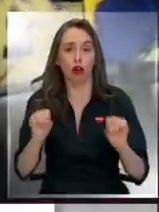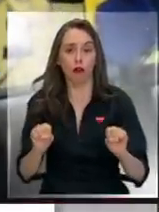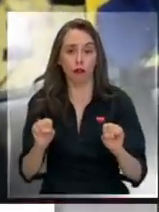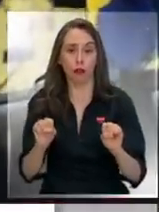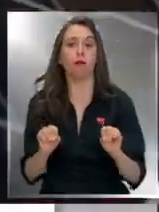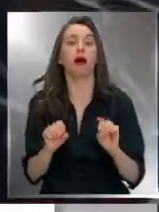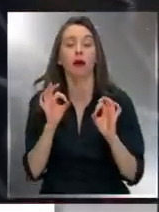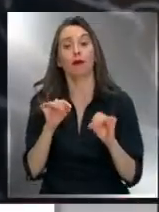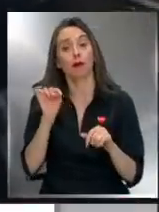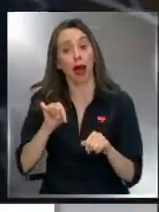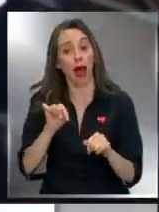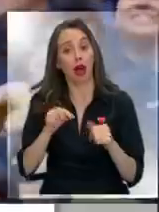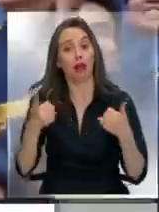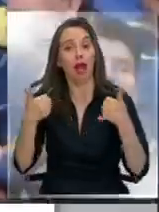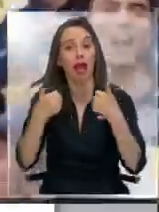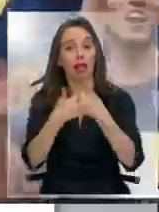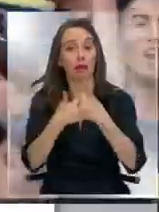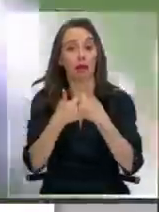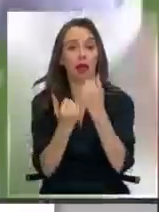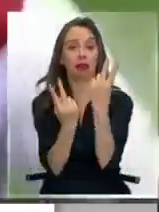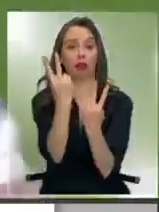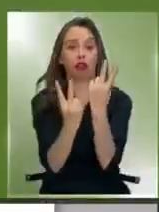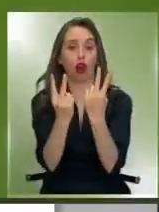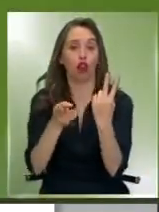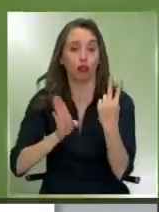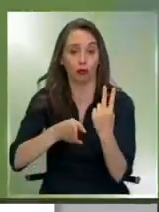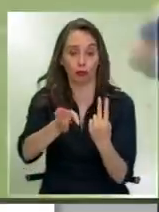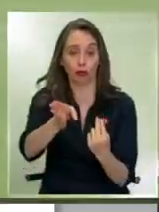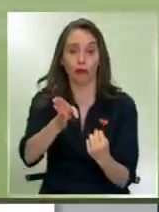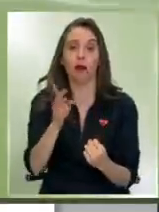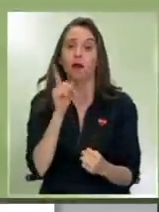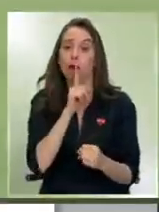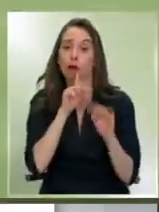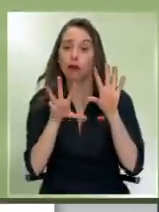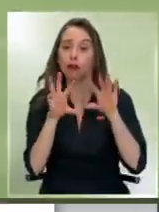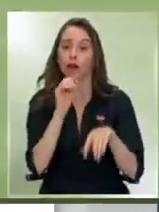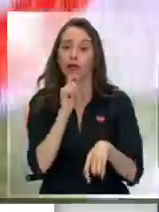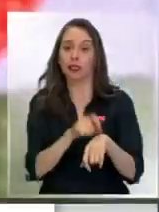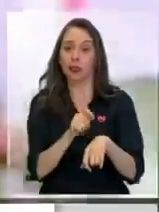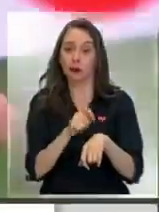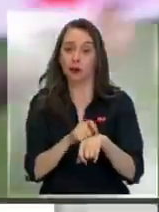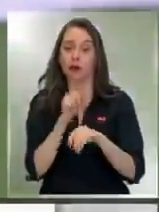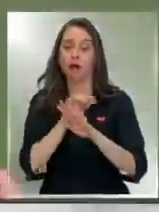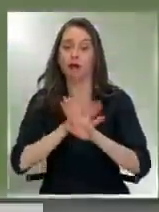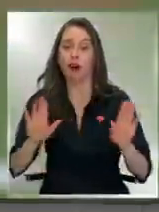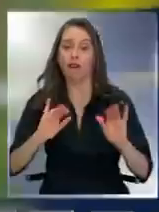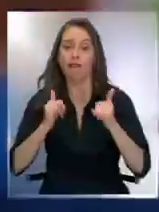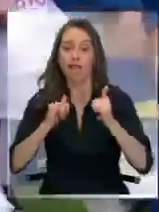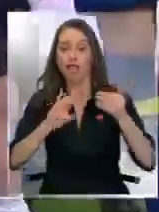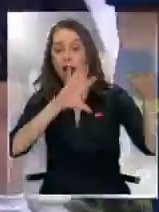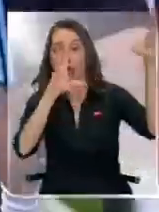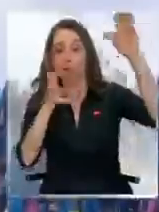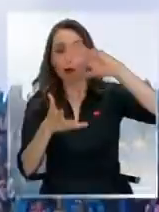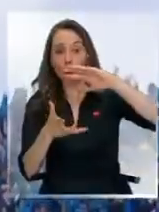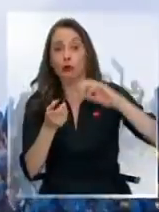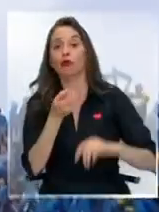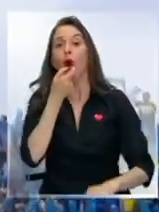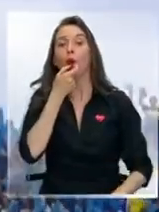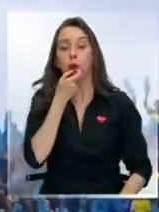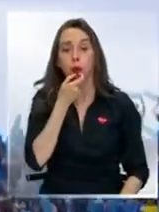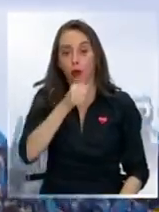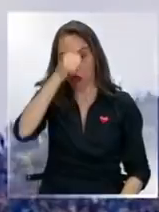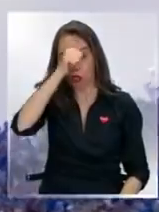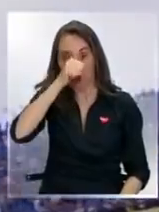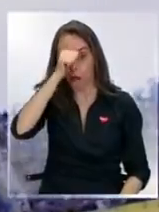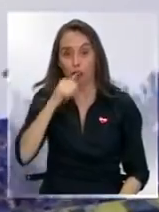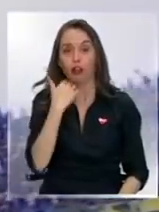Por ahora se mantiene el empate 2-2. Los últimos 90 minutos de la final del mundo se pitarán este domingo a